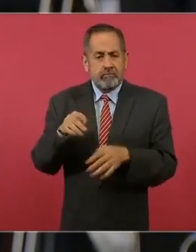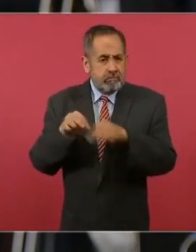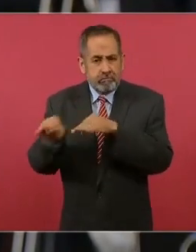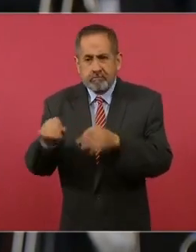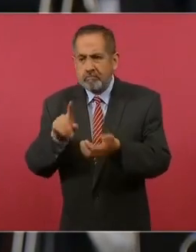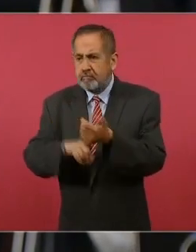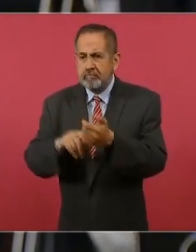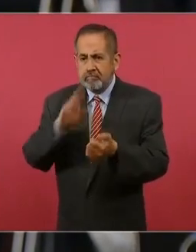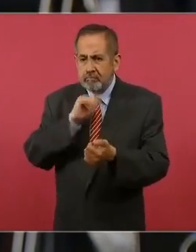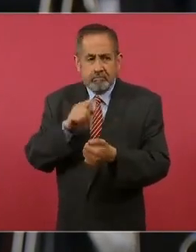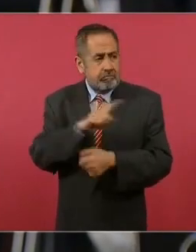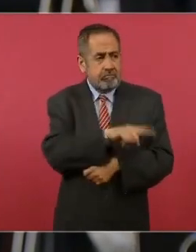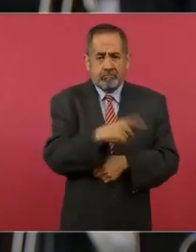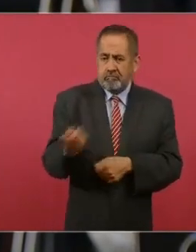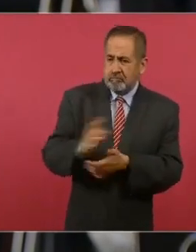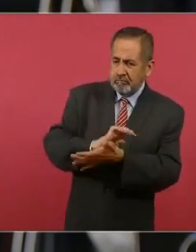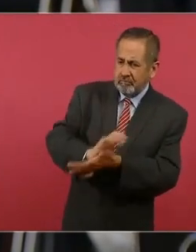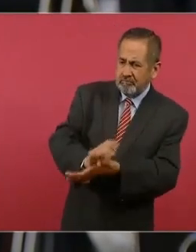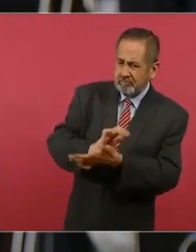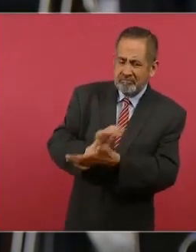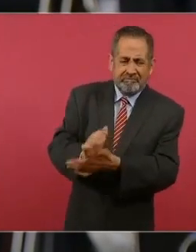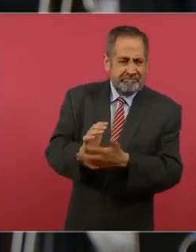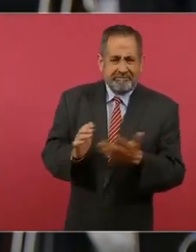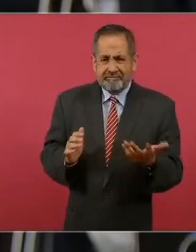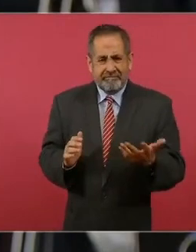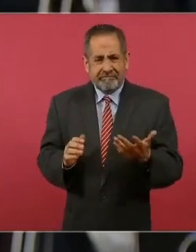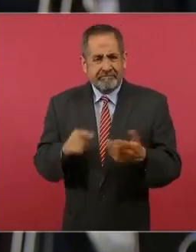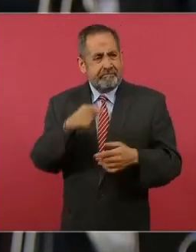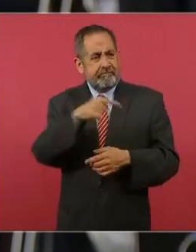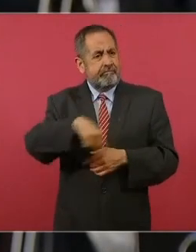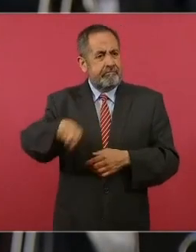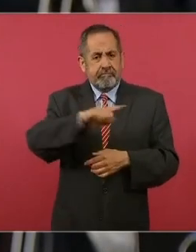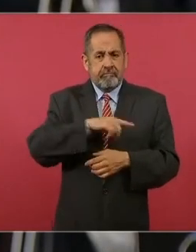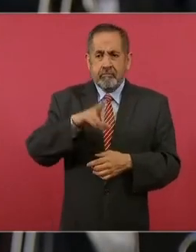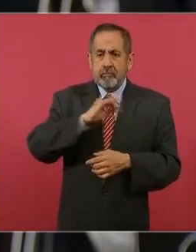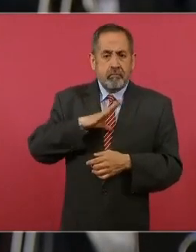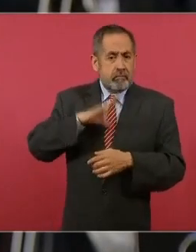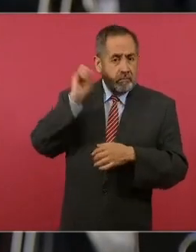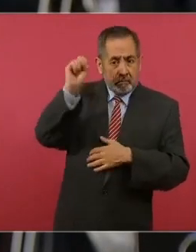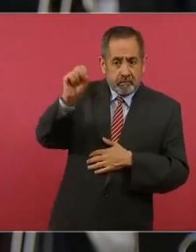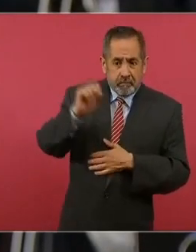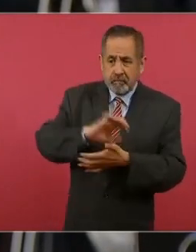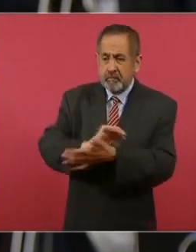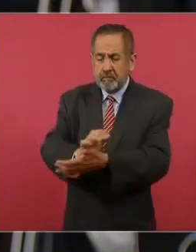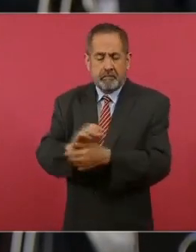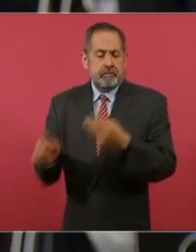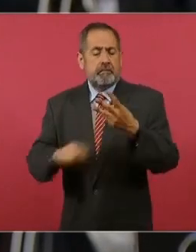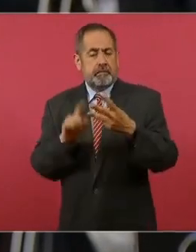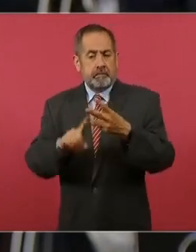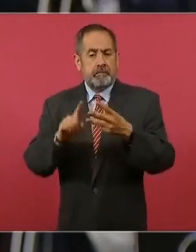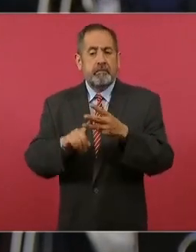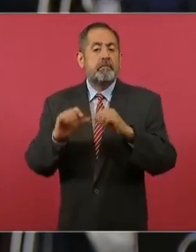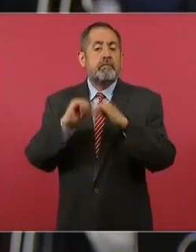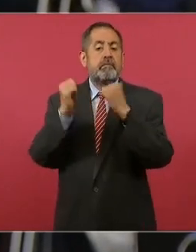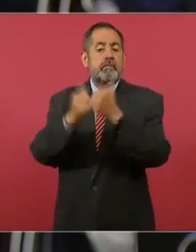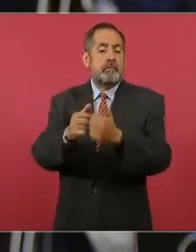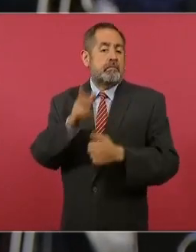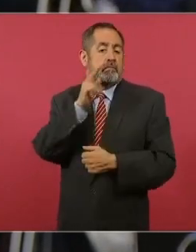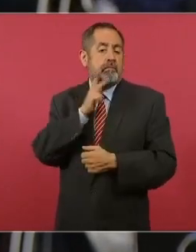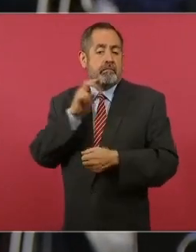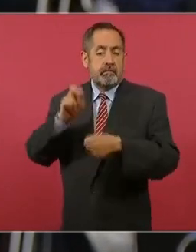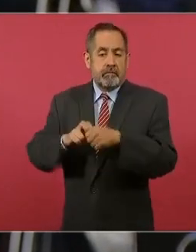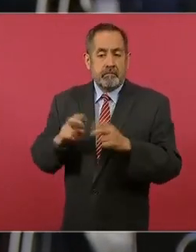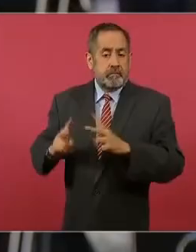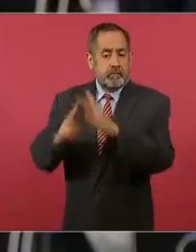y la discriminación total con los no sindicalizados. y una asociación de trabajadores petroleros jubilados de Poza